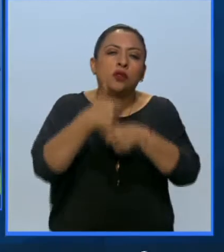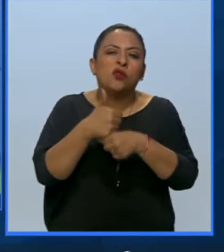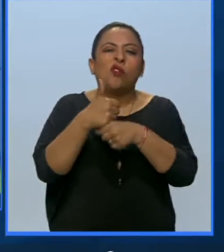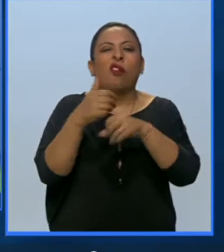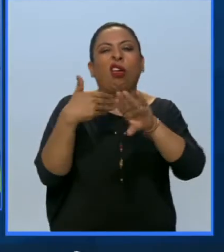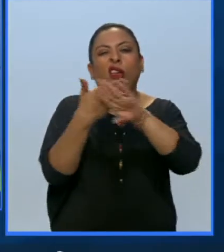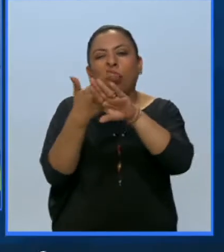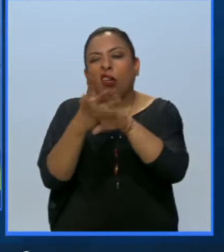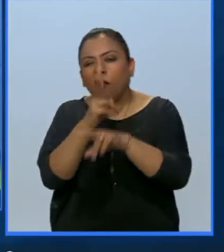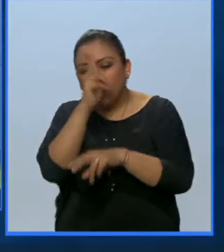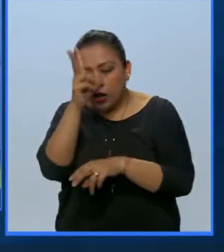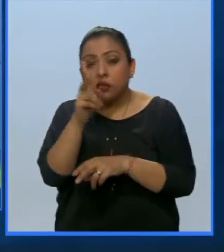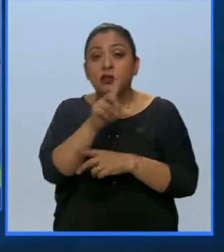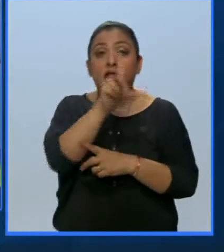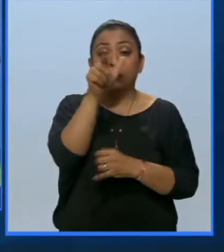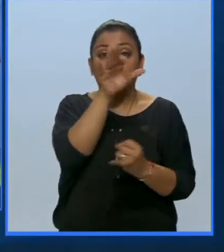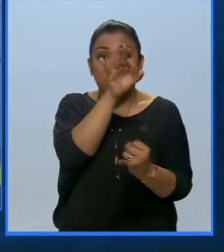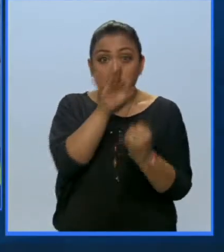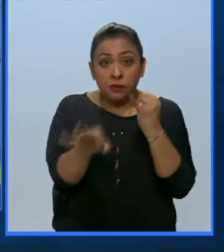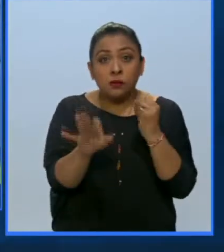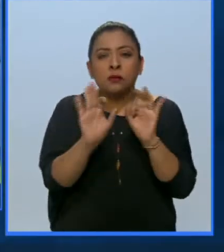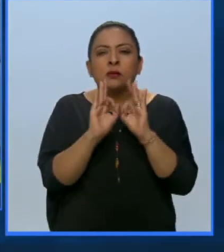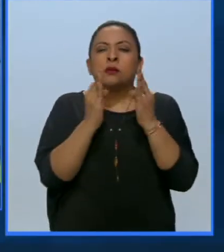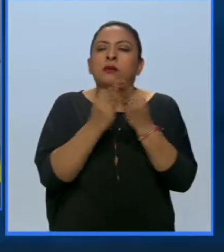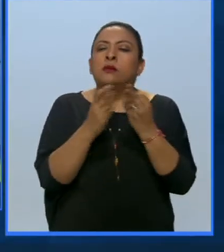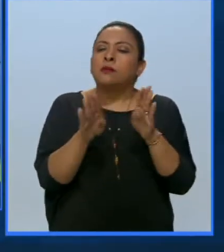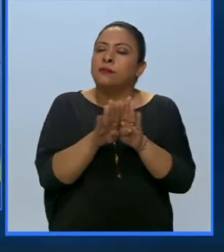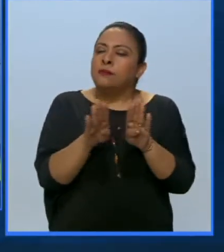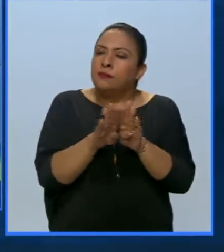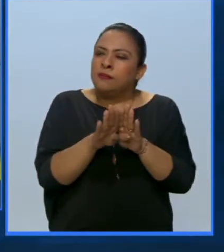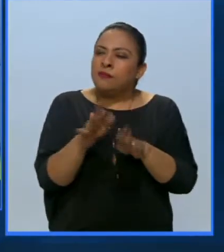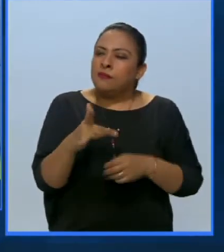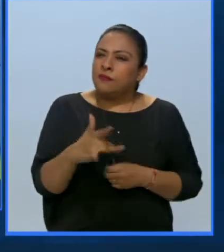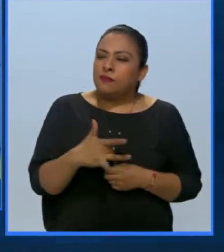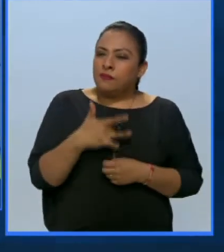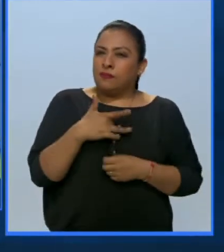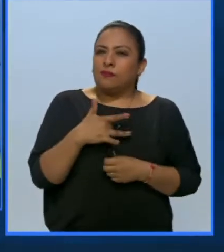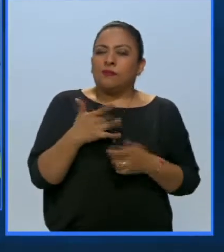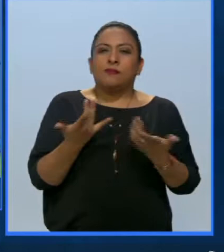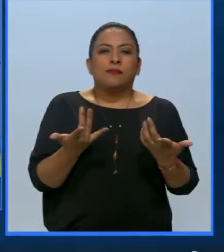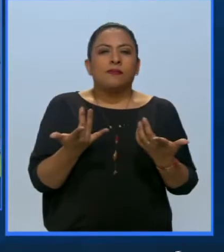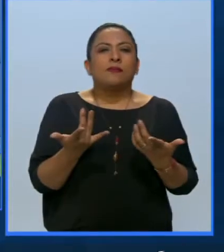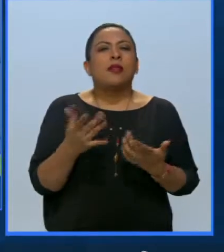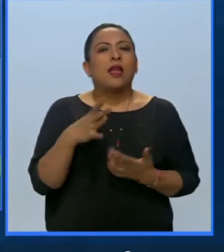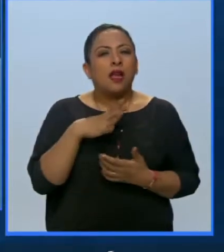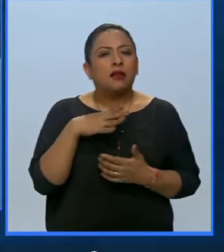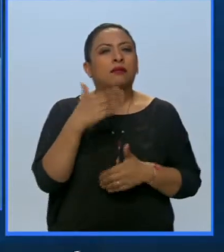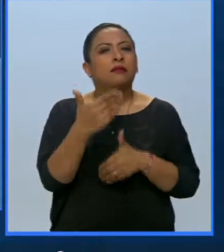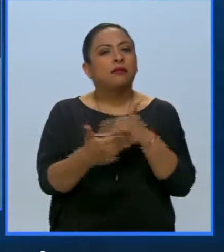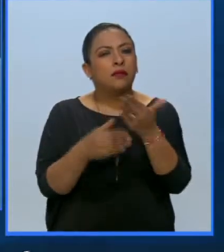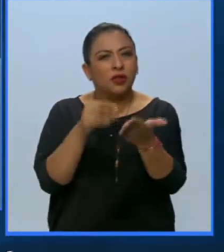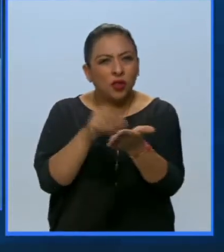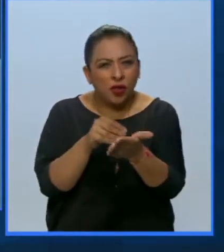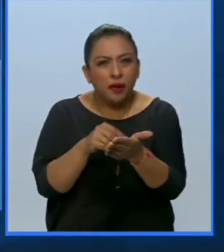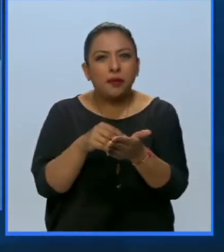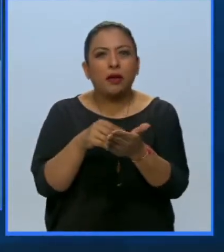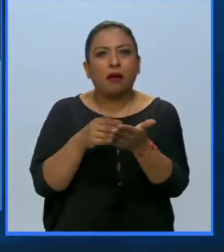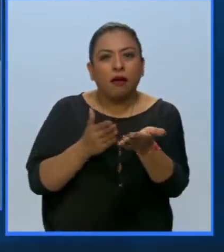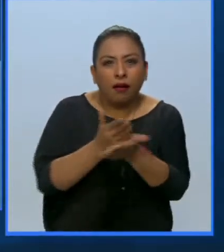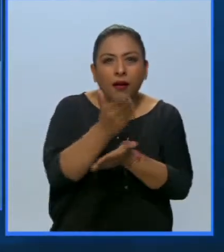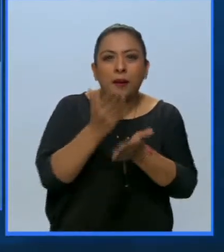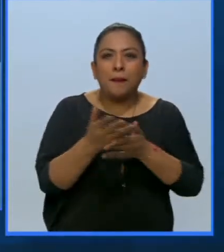violencia. Entonces, justo al final termina de una forma en la que te hace sentir que va a seguir llegando inquilinos